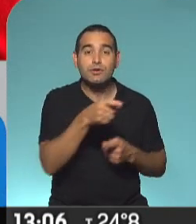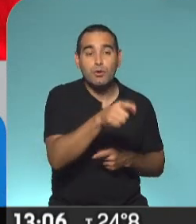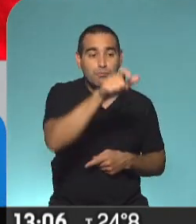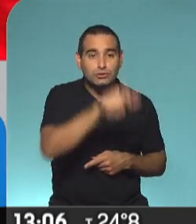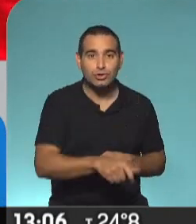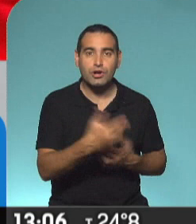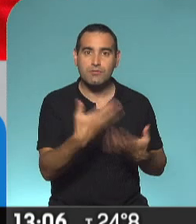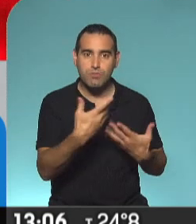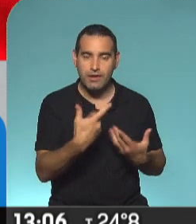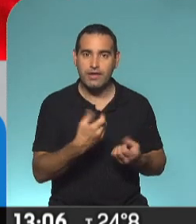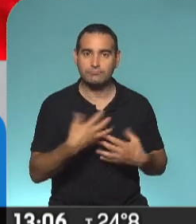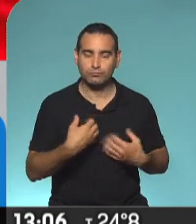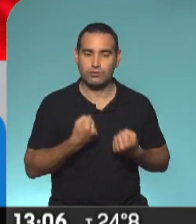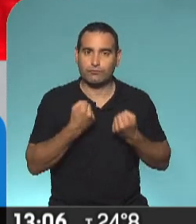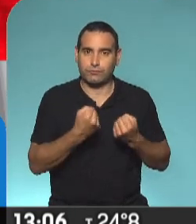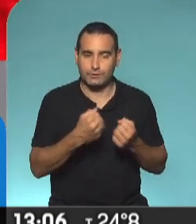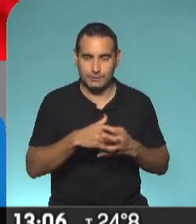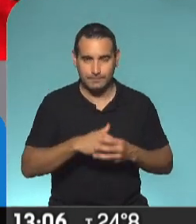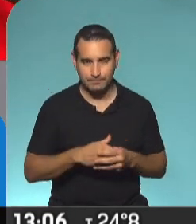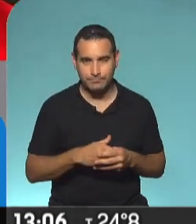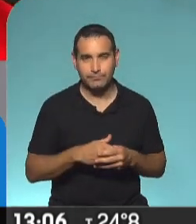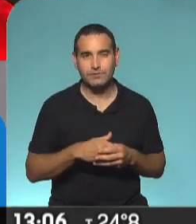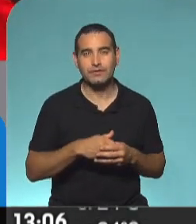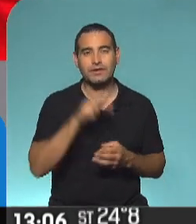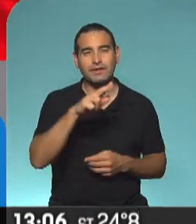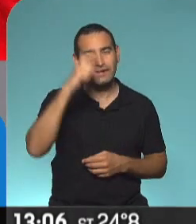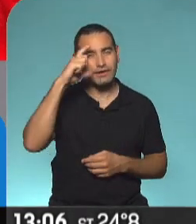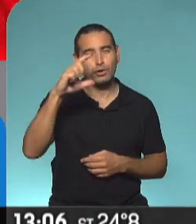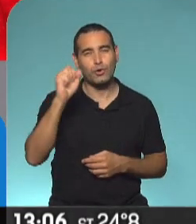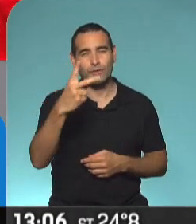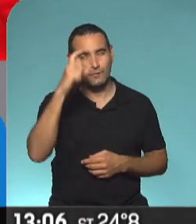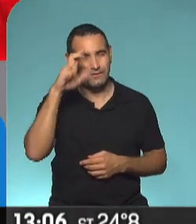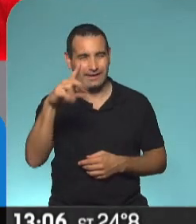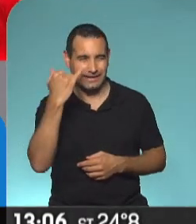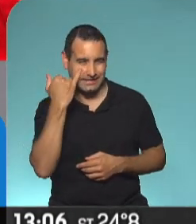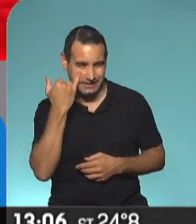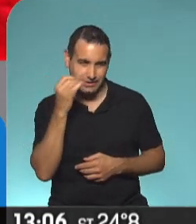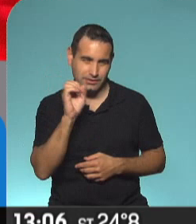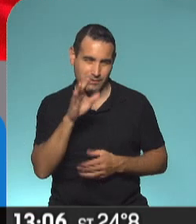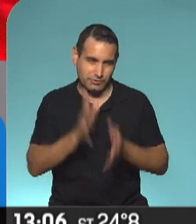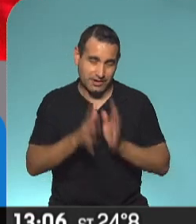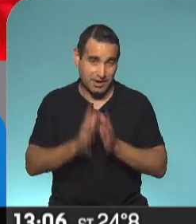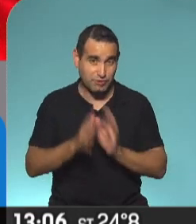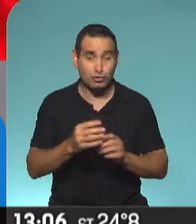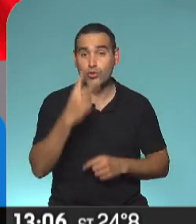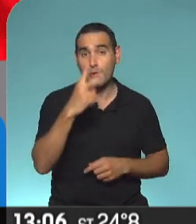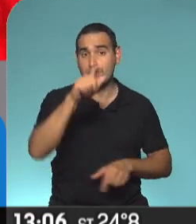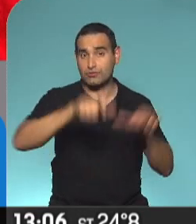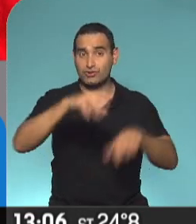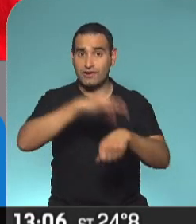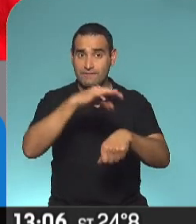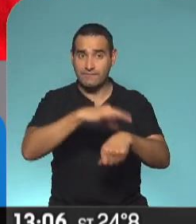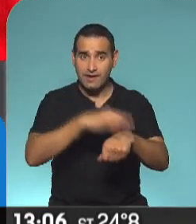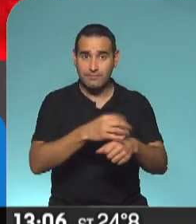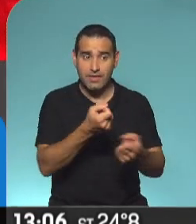pueda responder de alguna manera mejor. El estudio se llama Recovery, tuvo casi más de 2.100 pacientes. Se